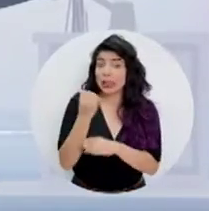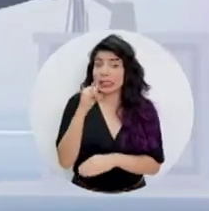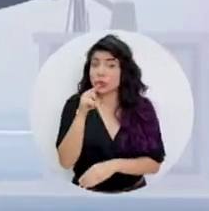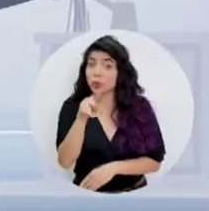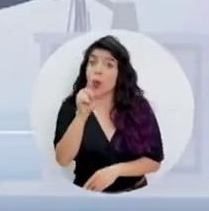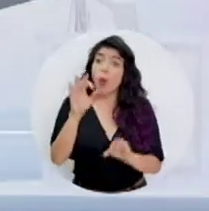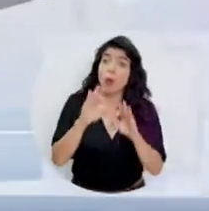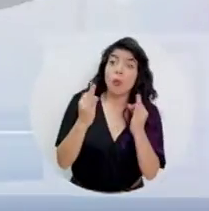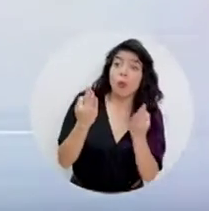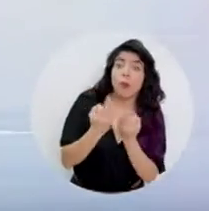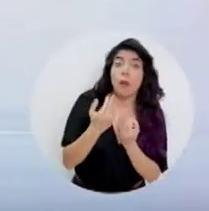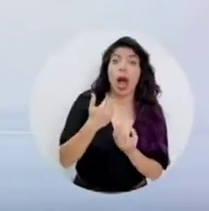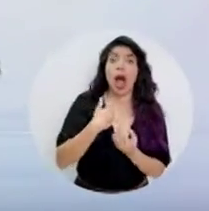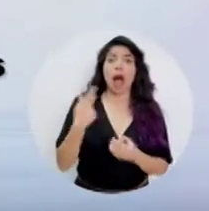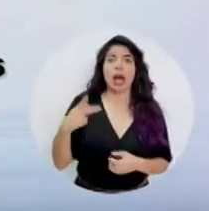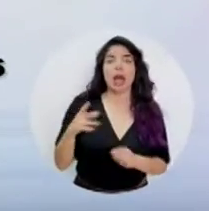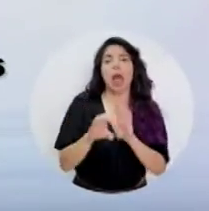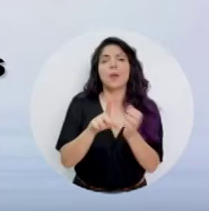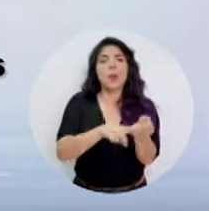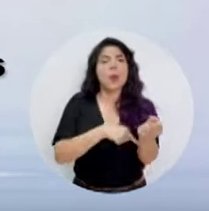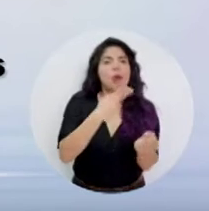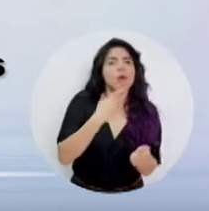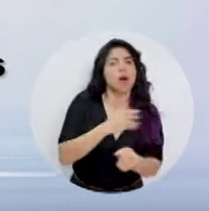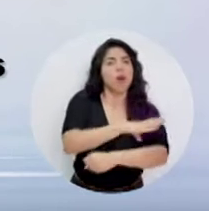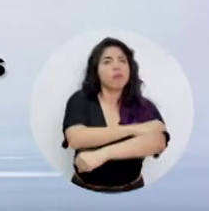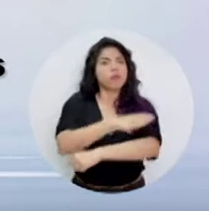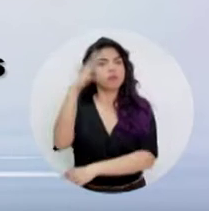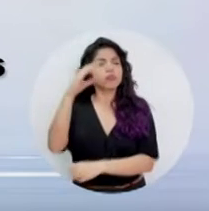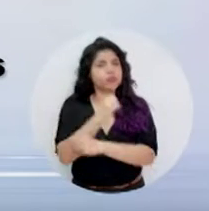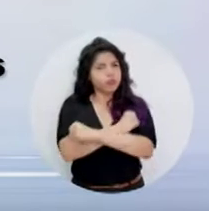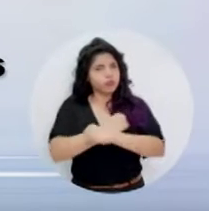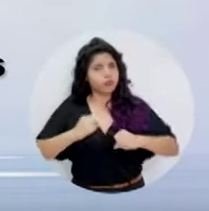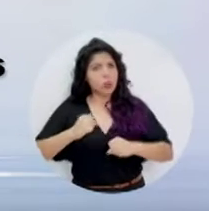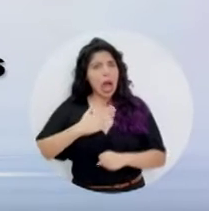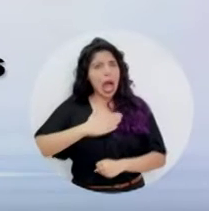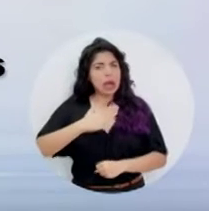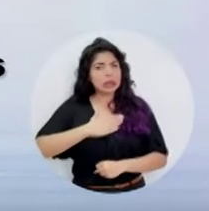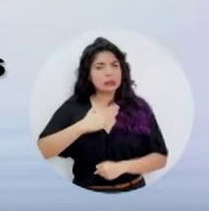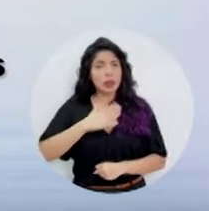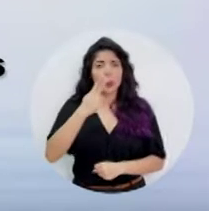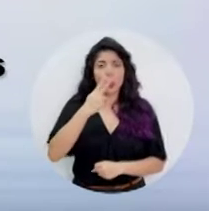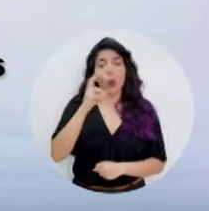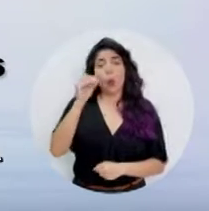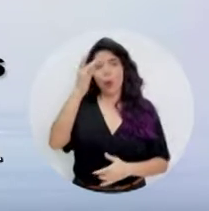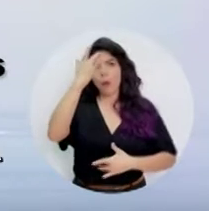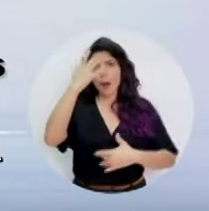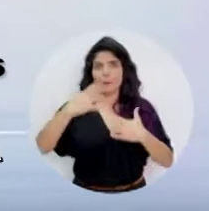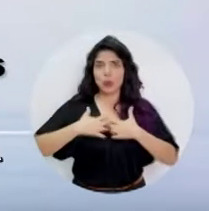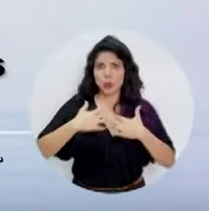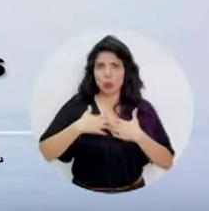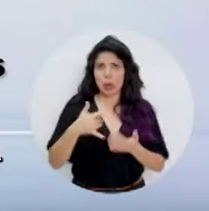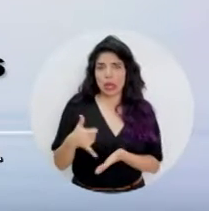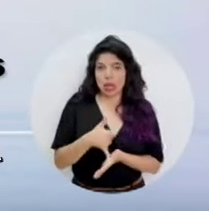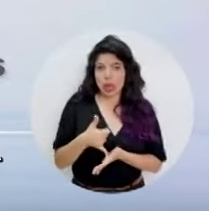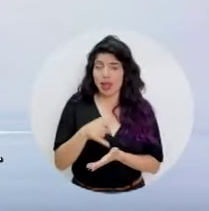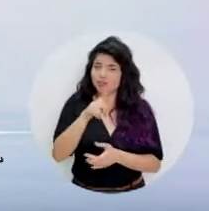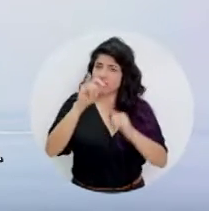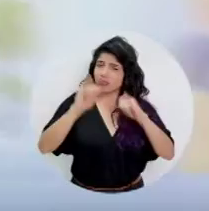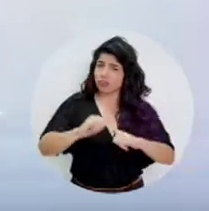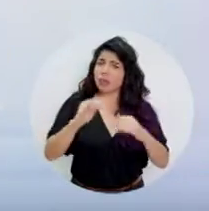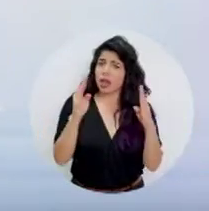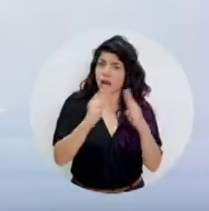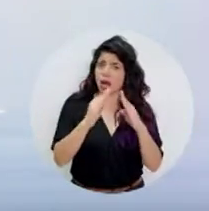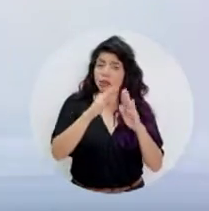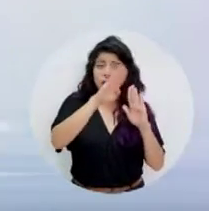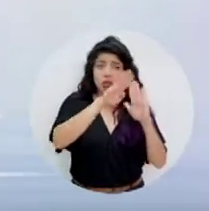tabaquismo enfermedades pulmonares crónicas o asma ante esto el equipo del ministerio de comunicación en coordinación con expertos de las